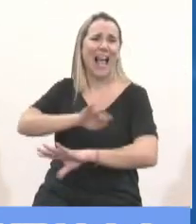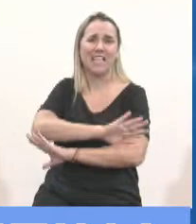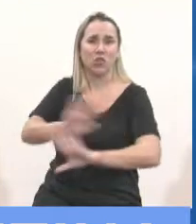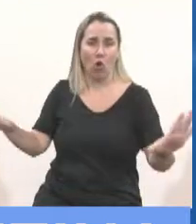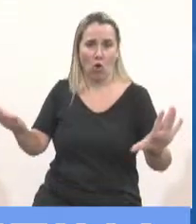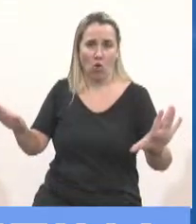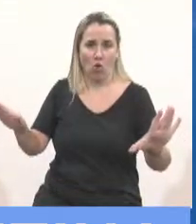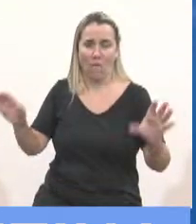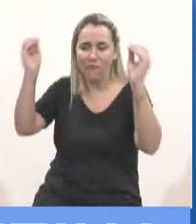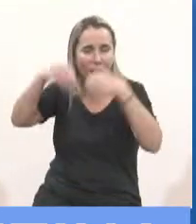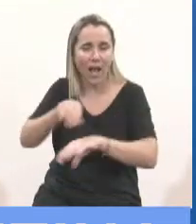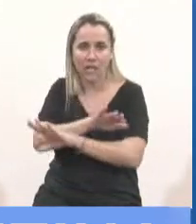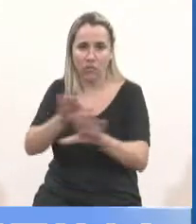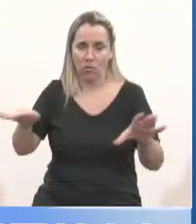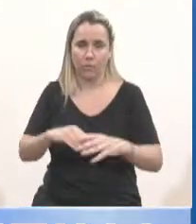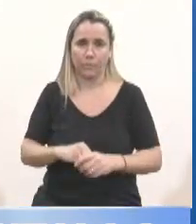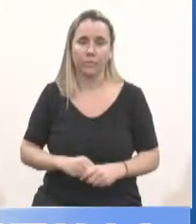totalmente, rotundamente fracasó.